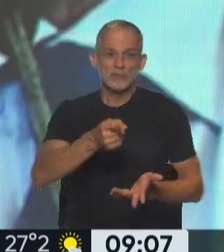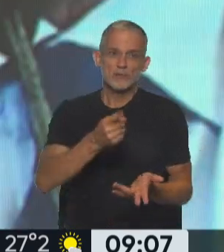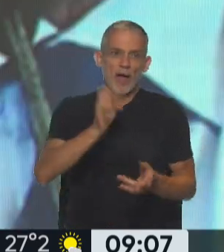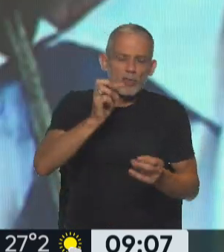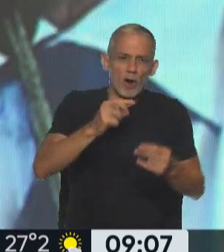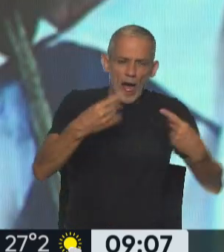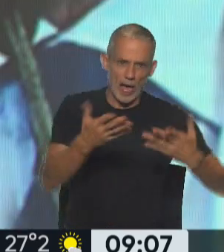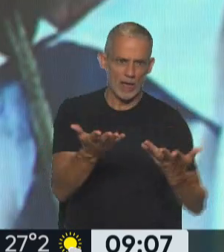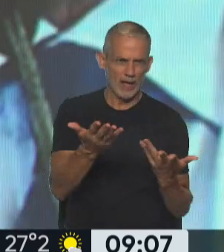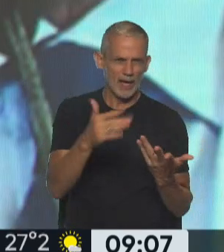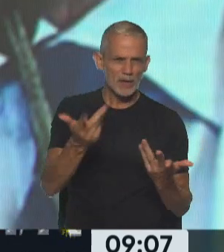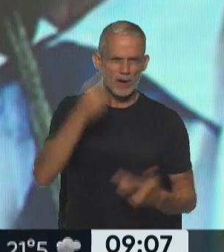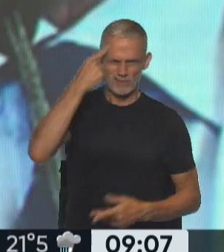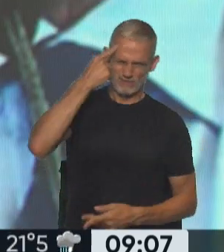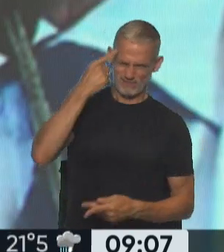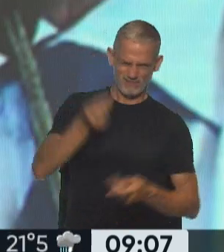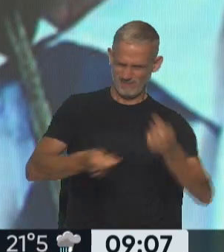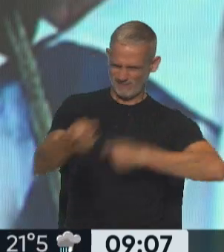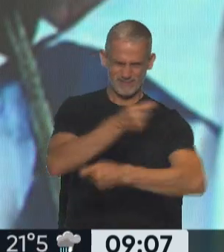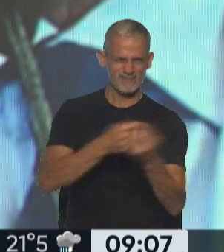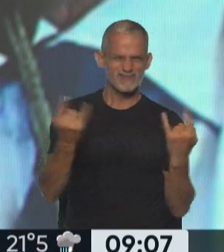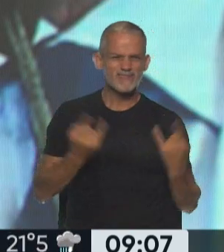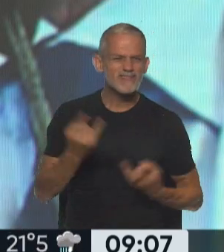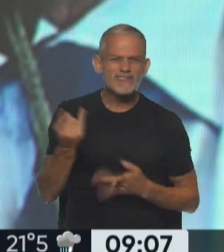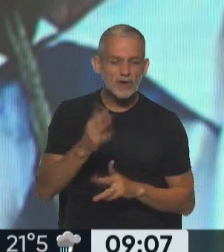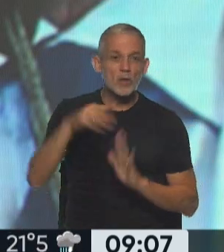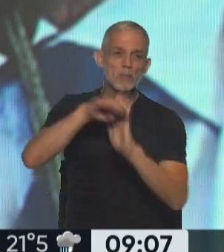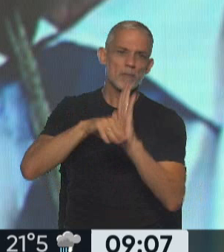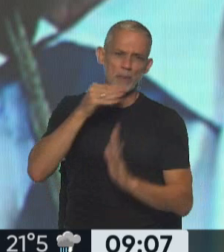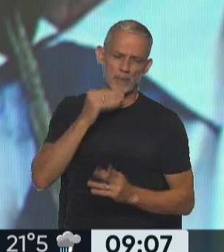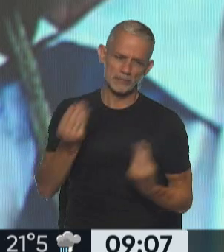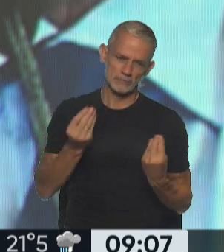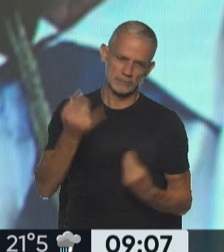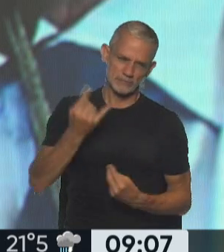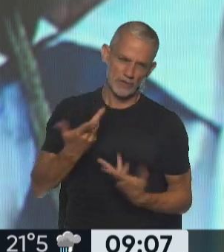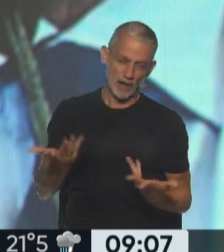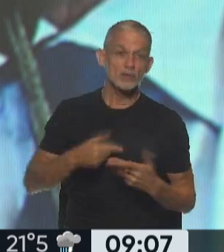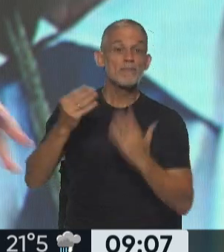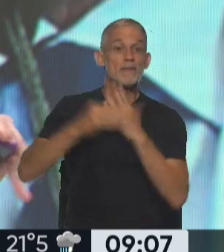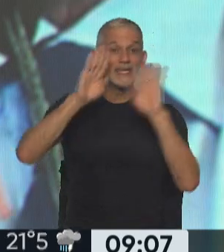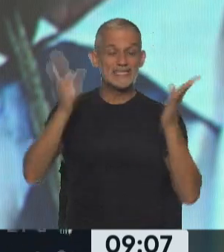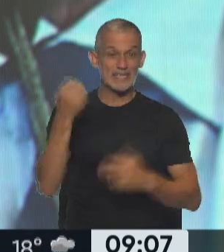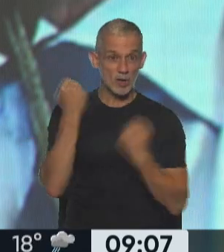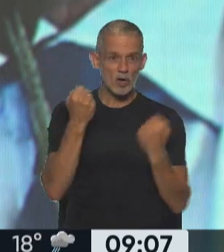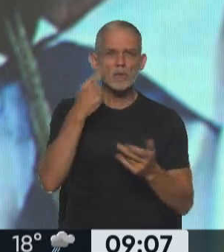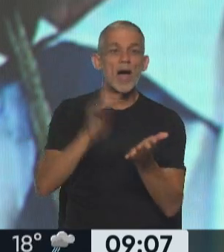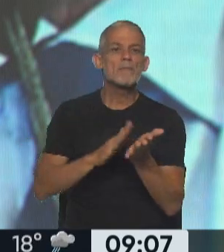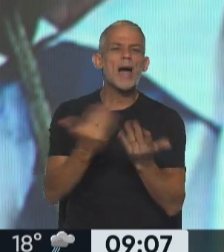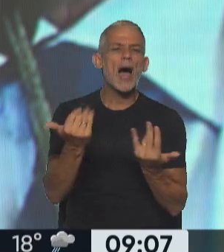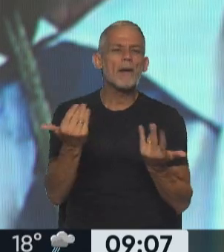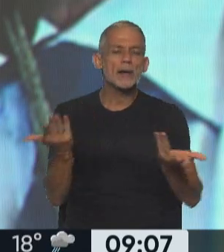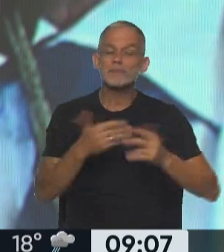después afectando en la credibilidad del mercado financiero y de las propias medidas que tome Sergio Massa. Por eso, del Ministerio de Economía se quiere comprobar que